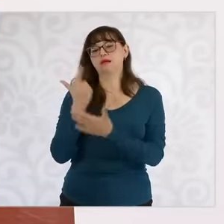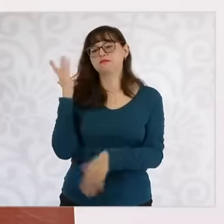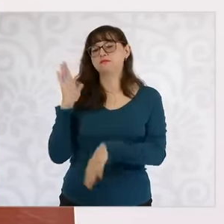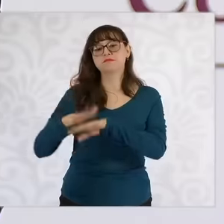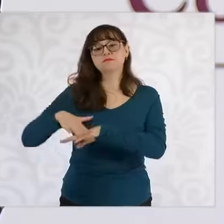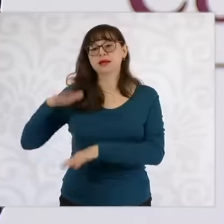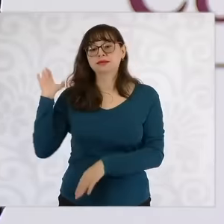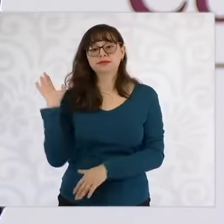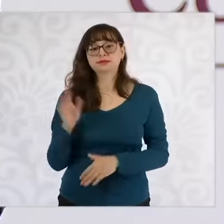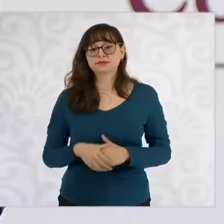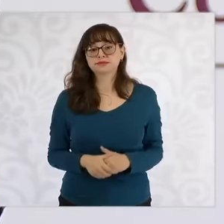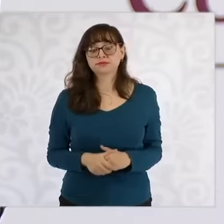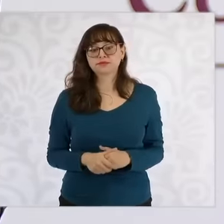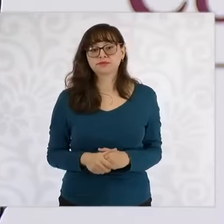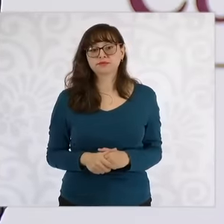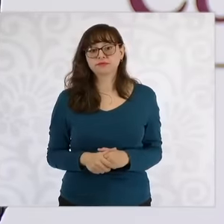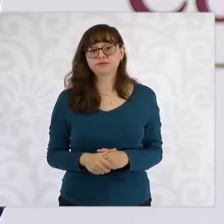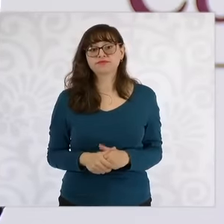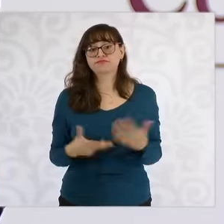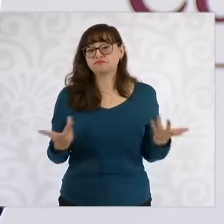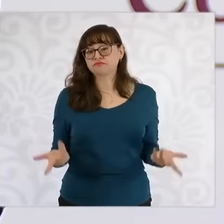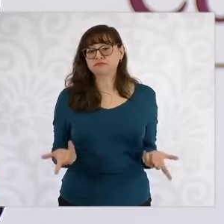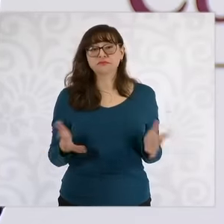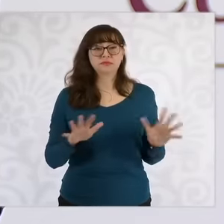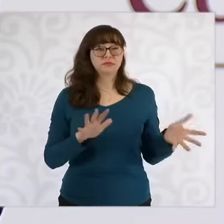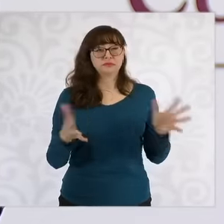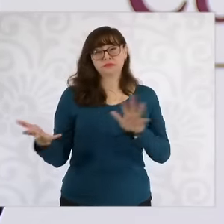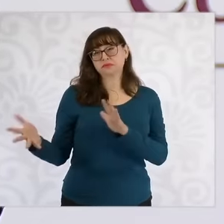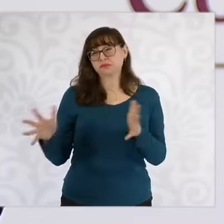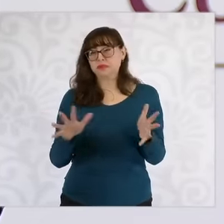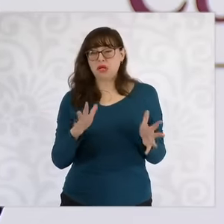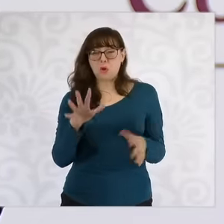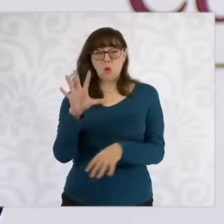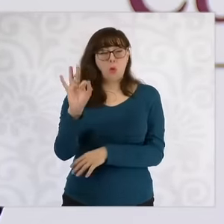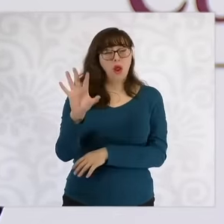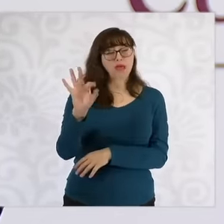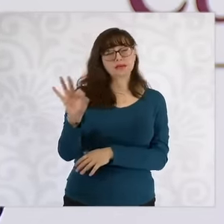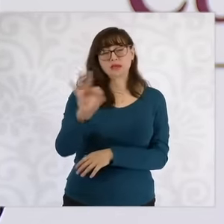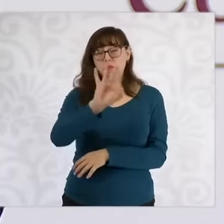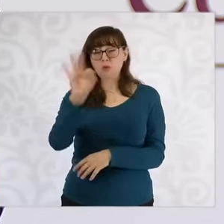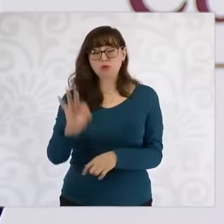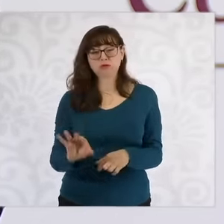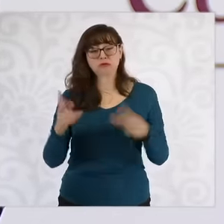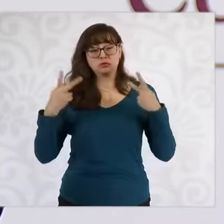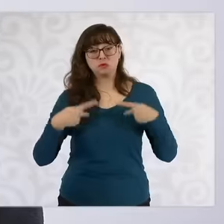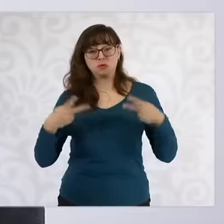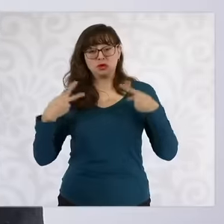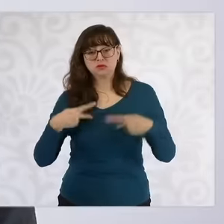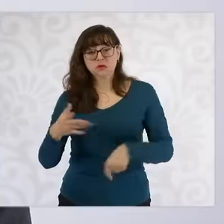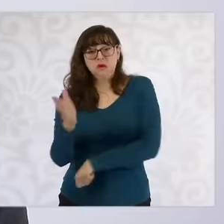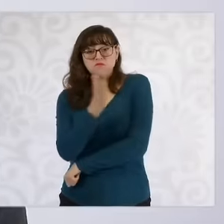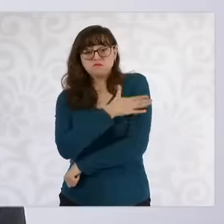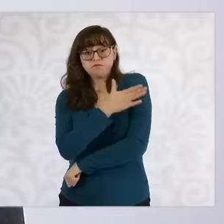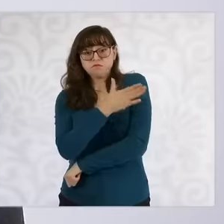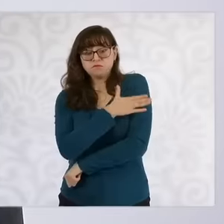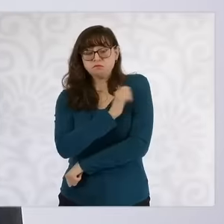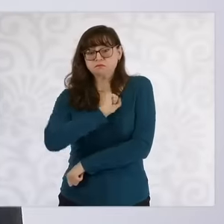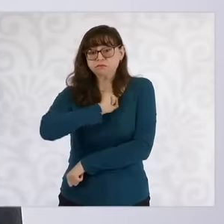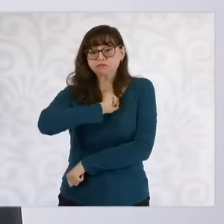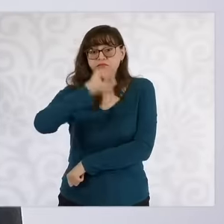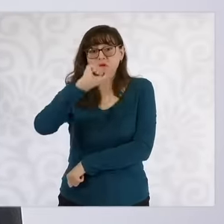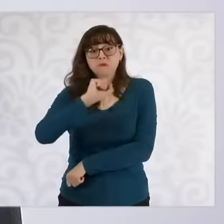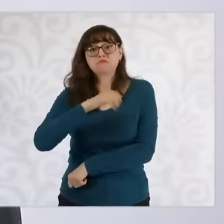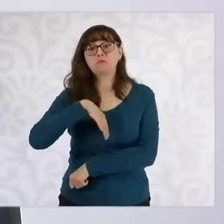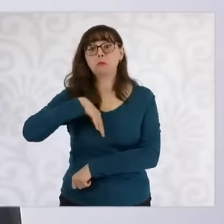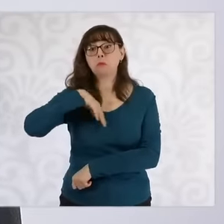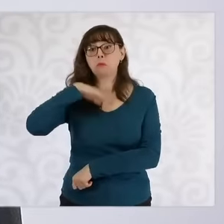Las personas, muchas, alrededor de 40%, tienen hipertensión arterial sin saber que